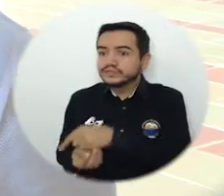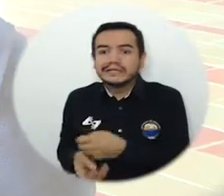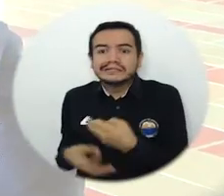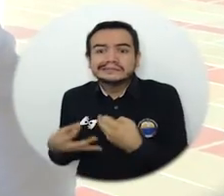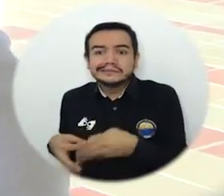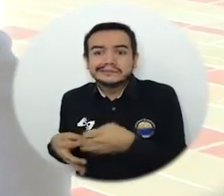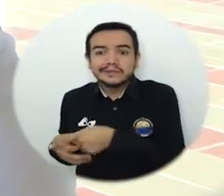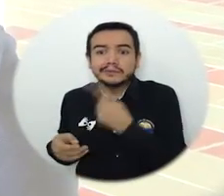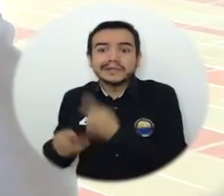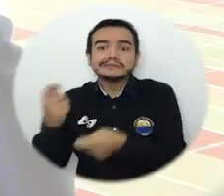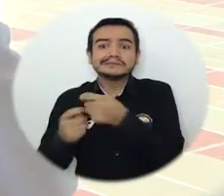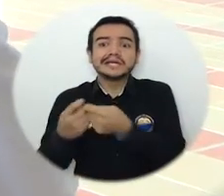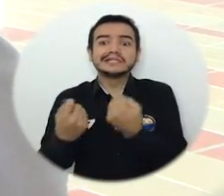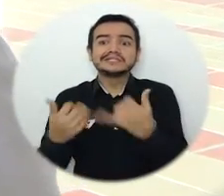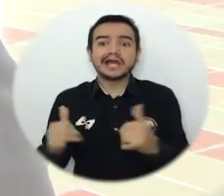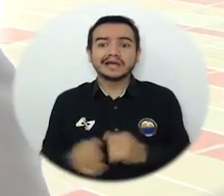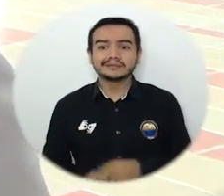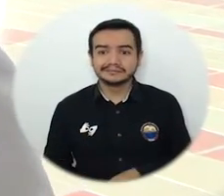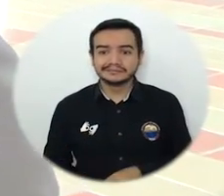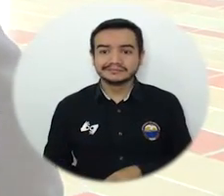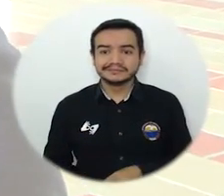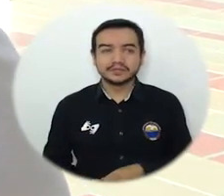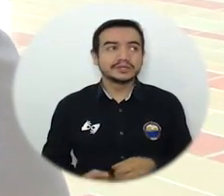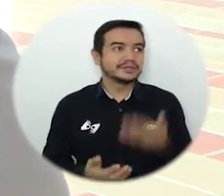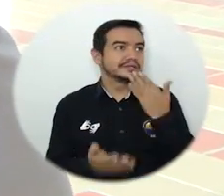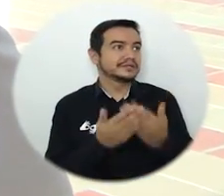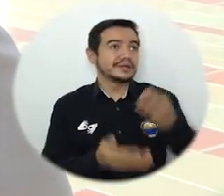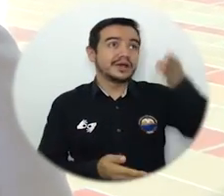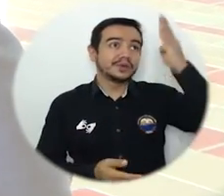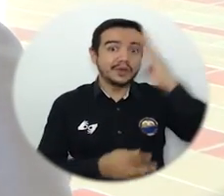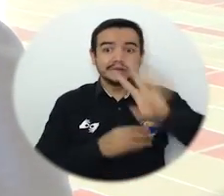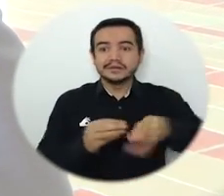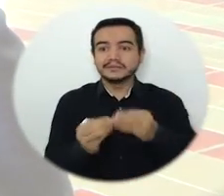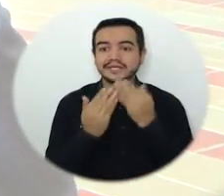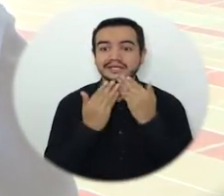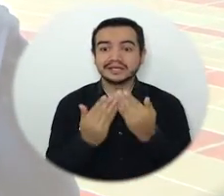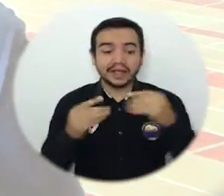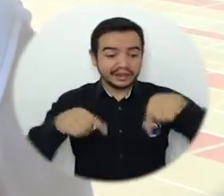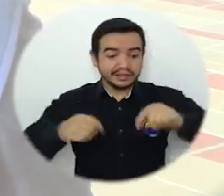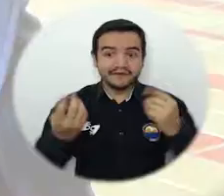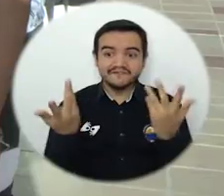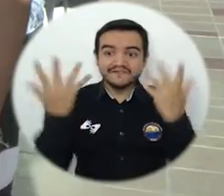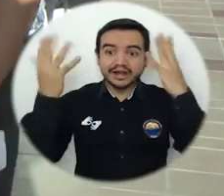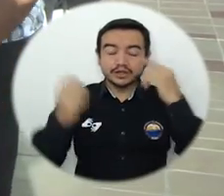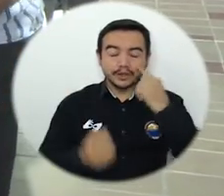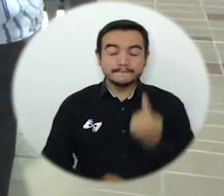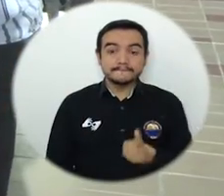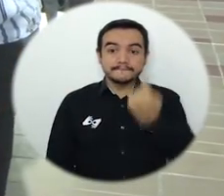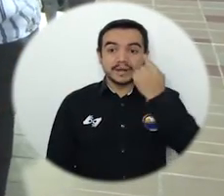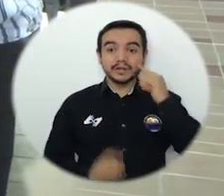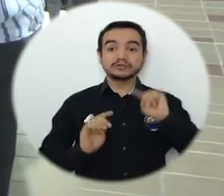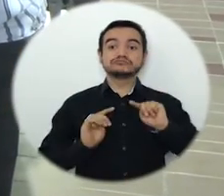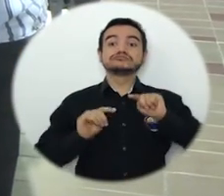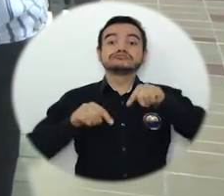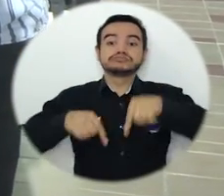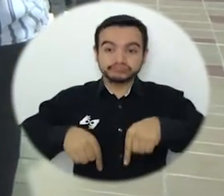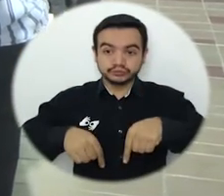vendió prácticamente todo. Gracias a Dios y a esta feria que es la primera vez que